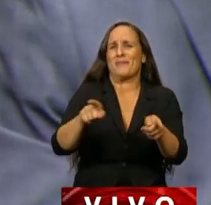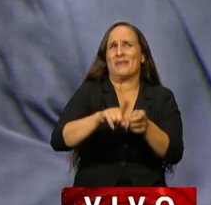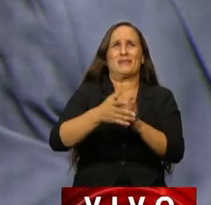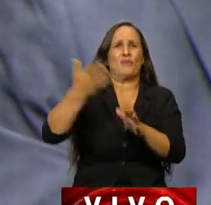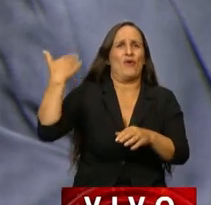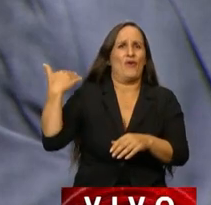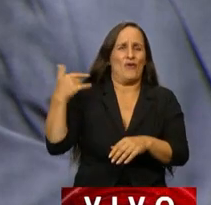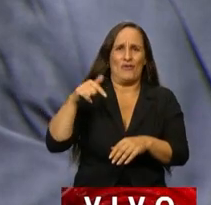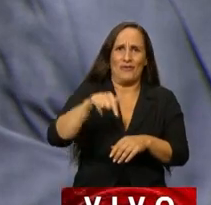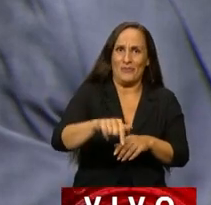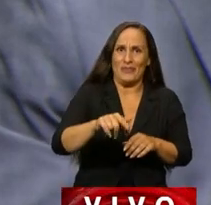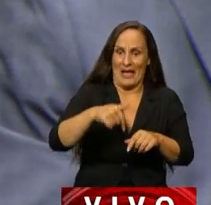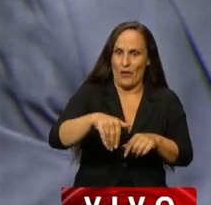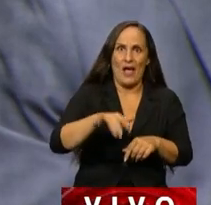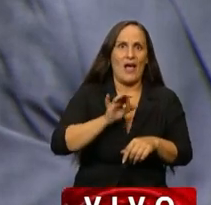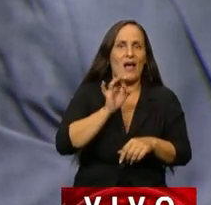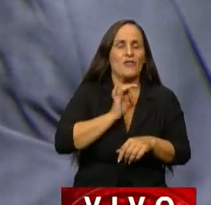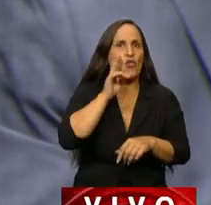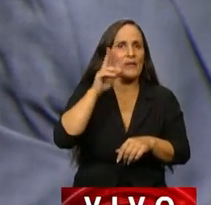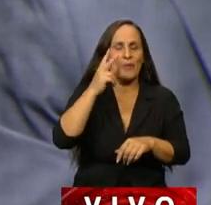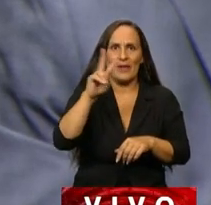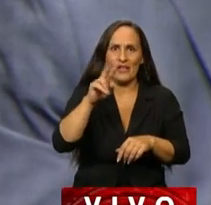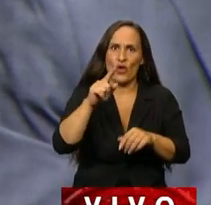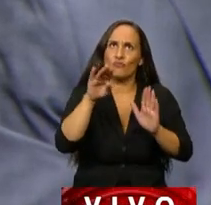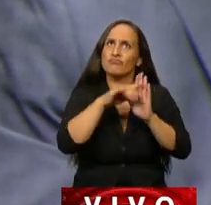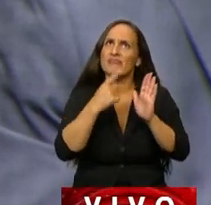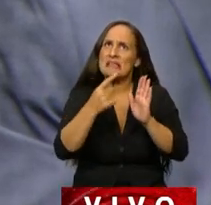sobre el 2022 y sobre el 2023,